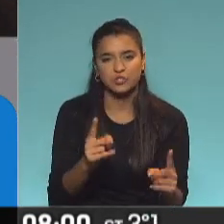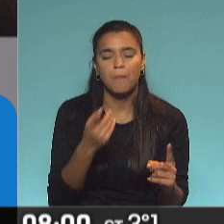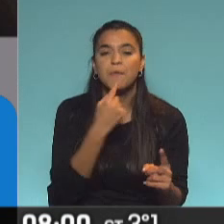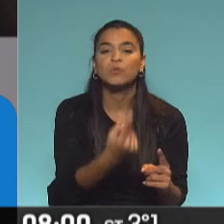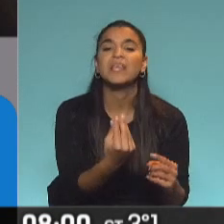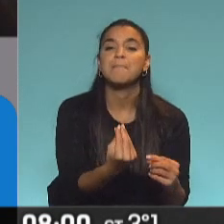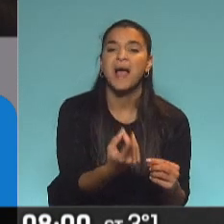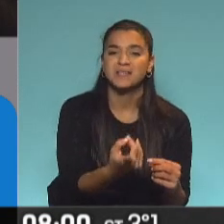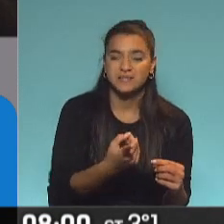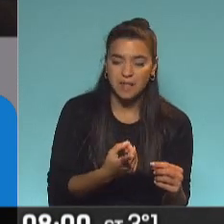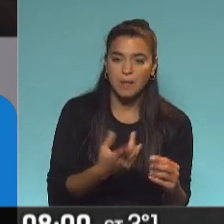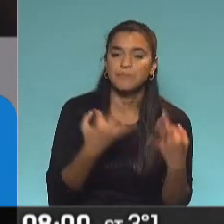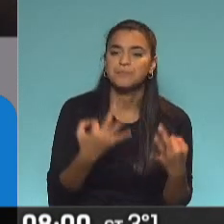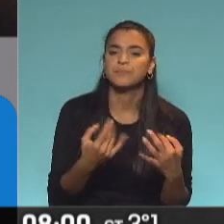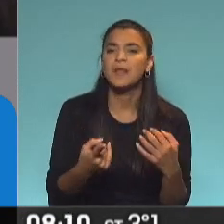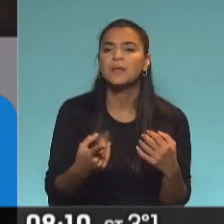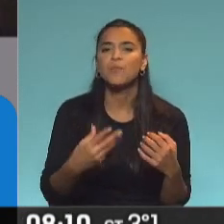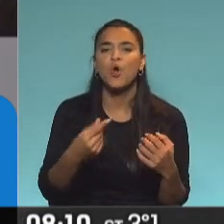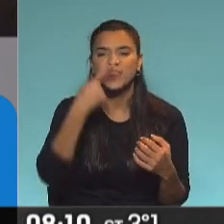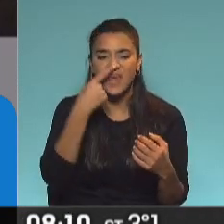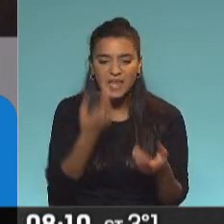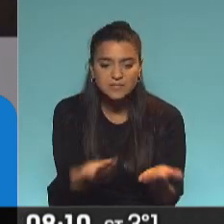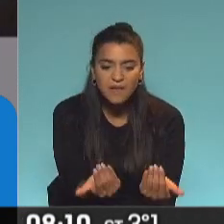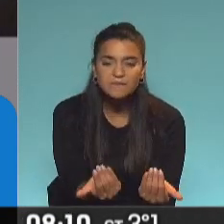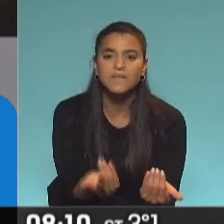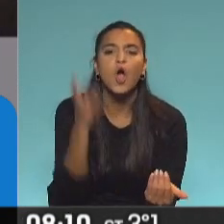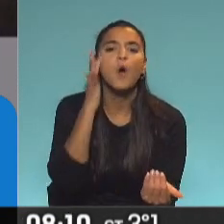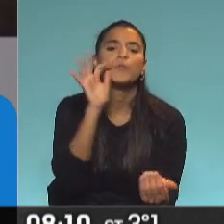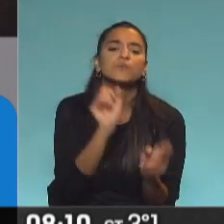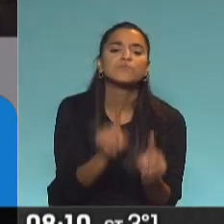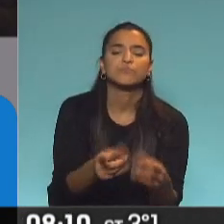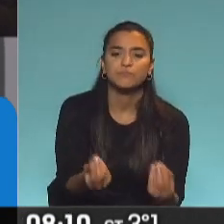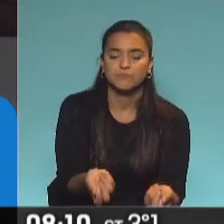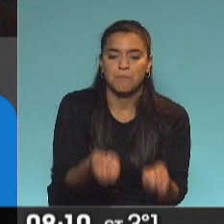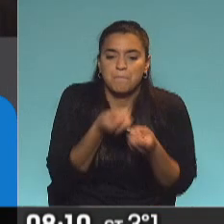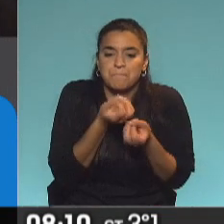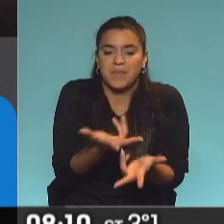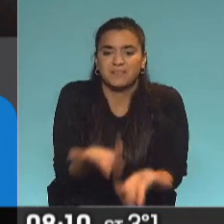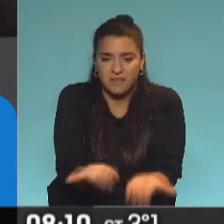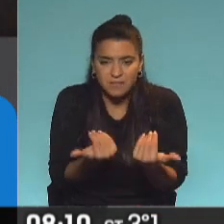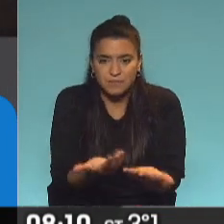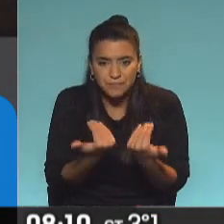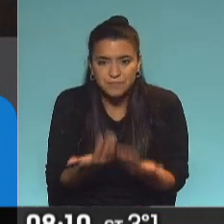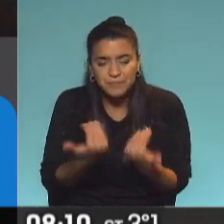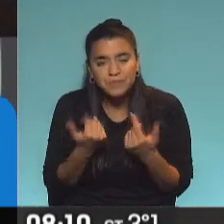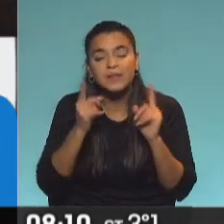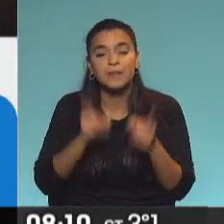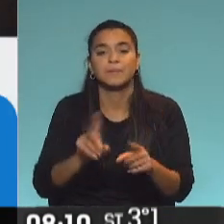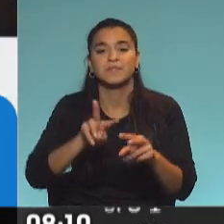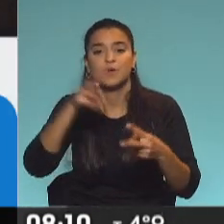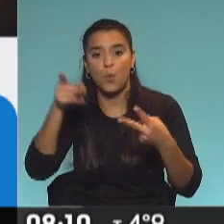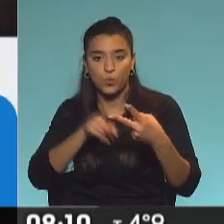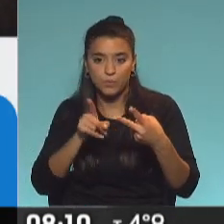qué les pasa, genuinamente estar interesados en lo que opinan ellos, que expresen sus emociones. Y segundo, el punto que vos